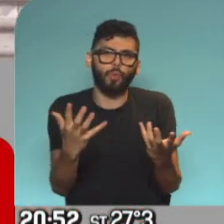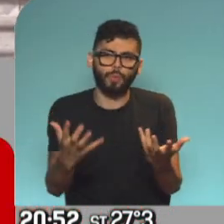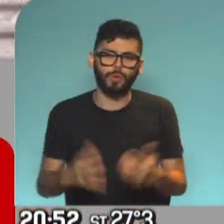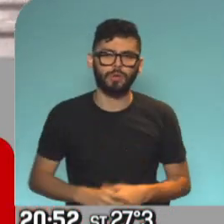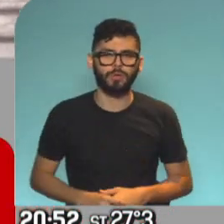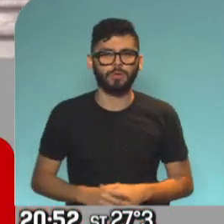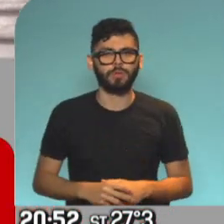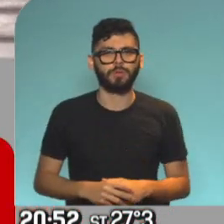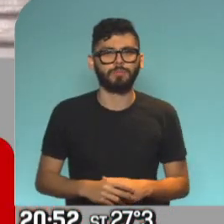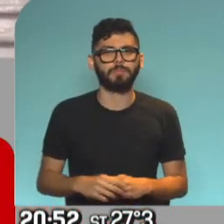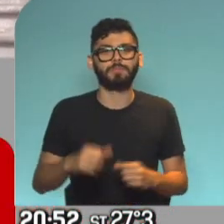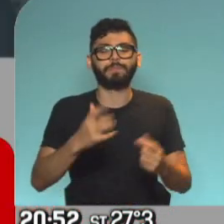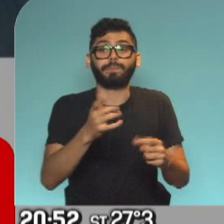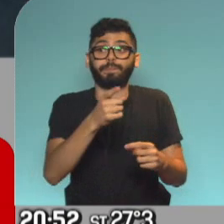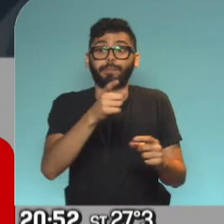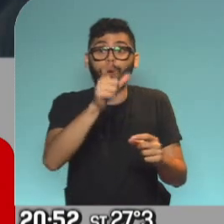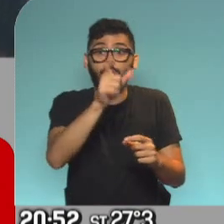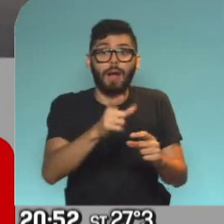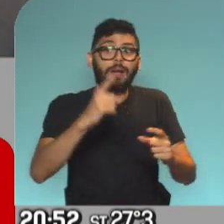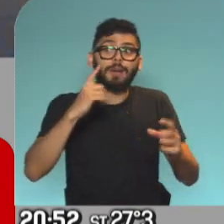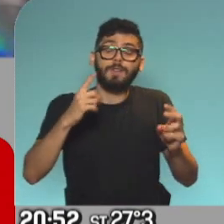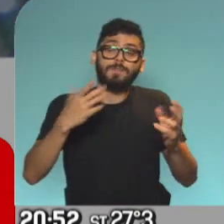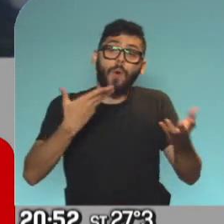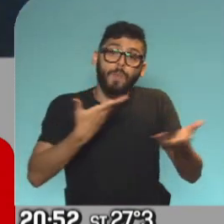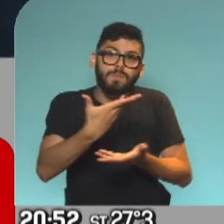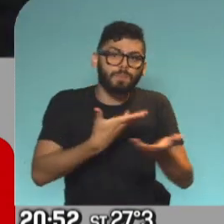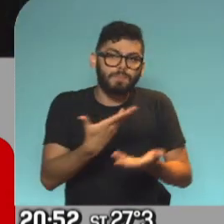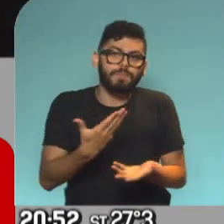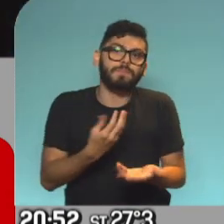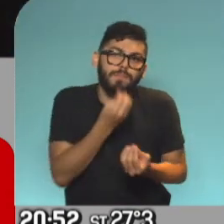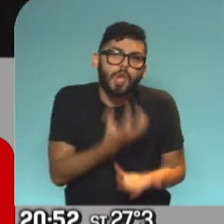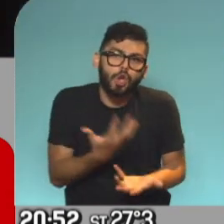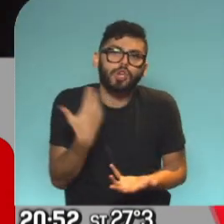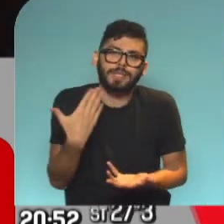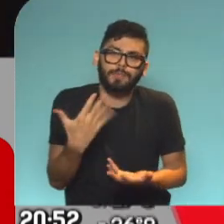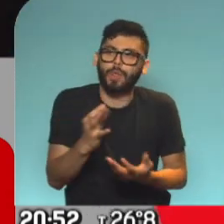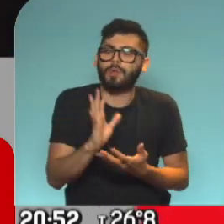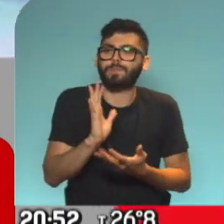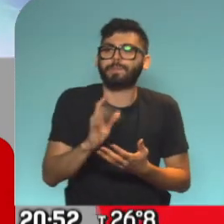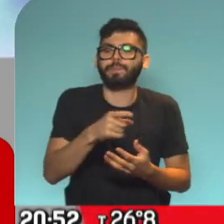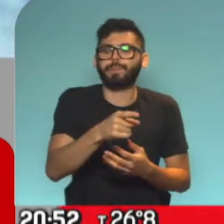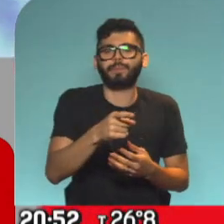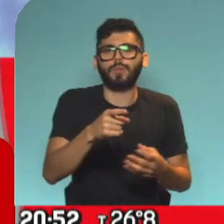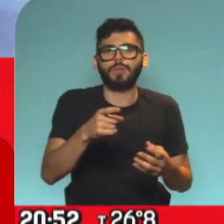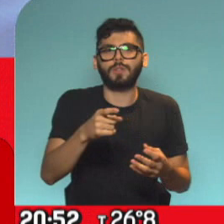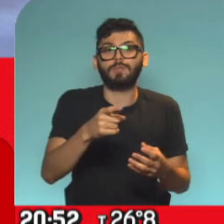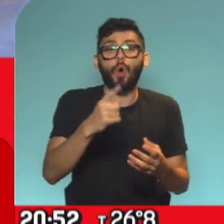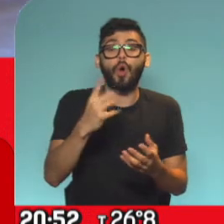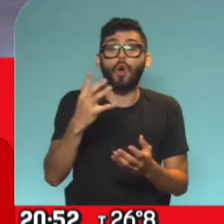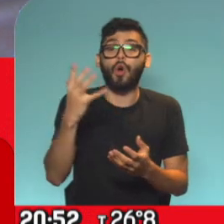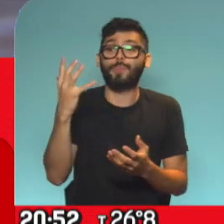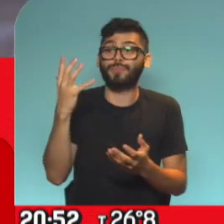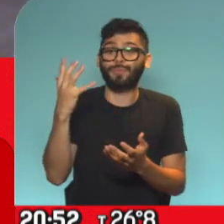Había muchos más temas con los que podemos coincidir, una mirada más diversa, el repudio al